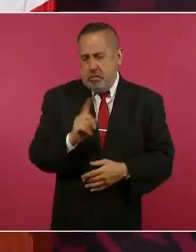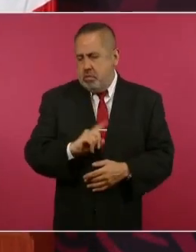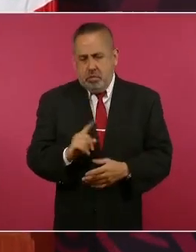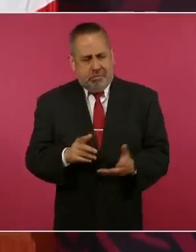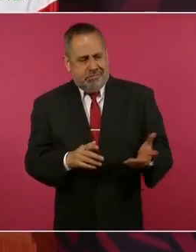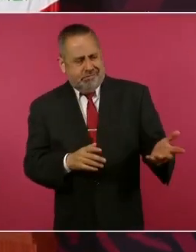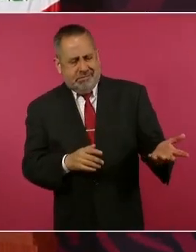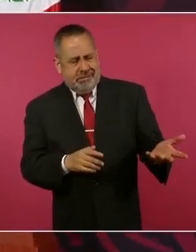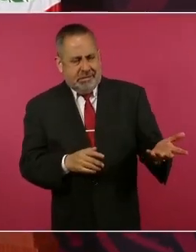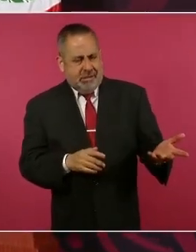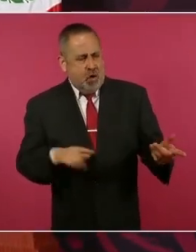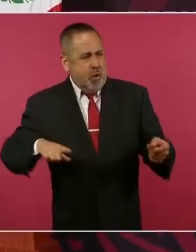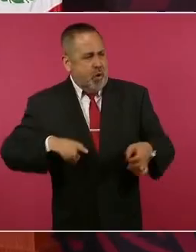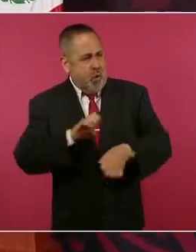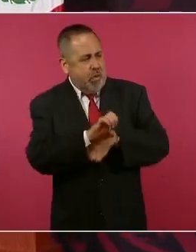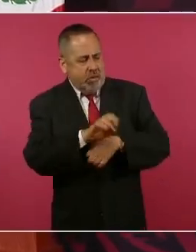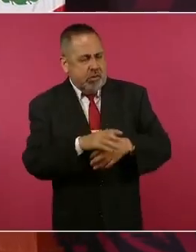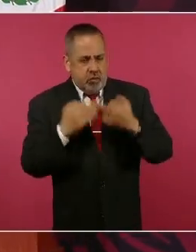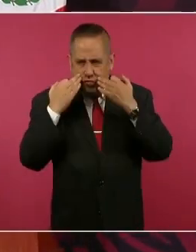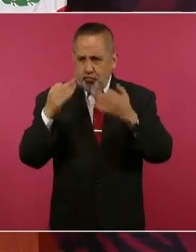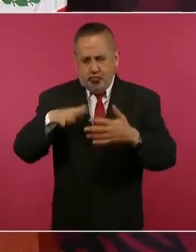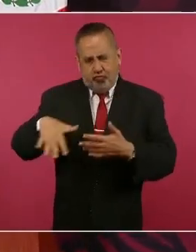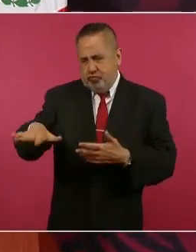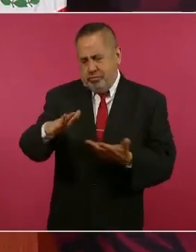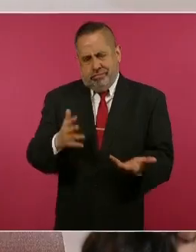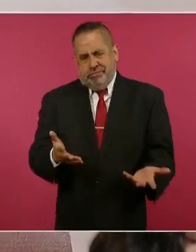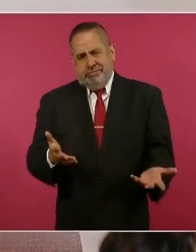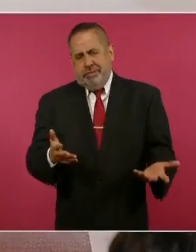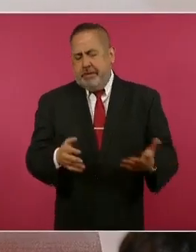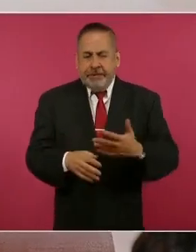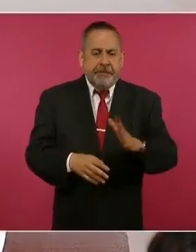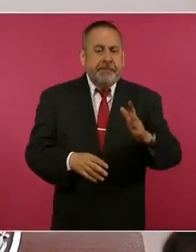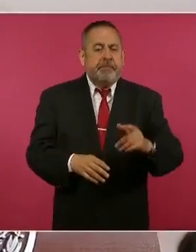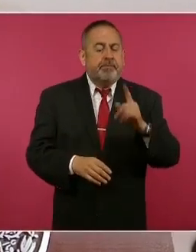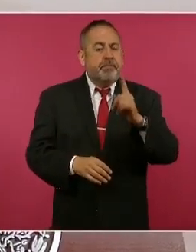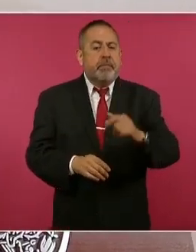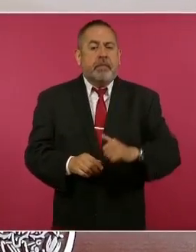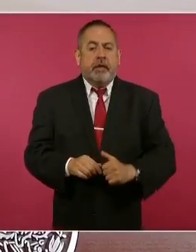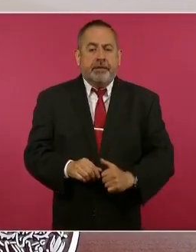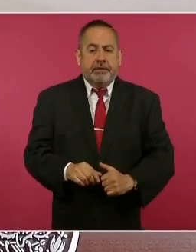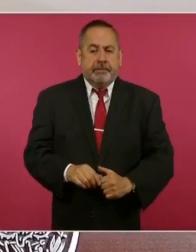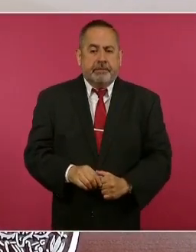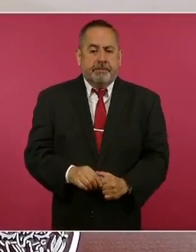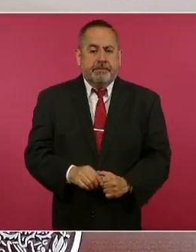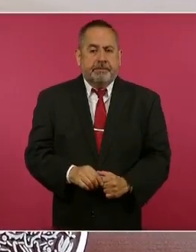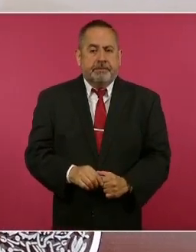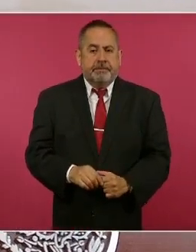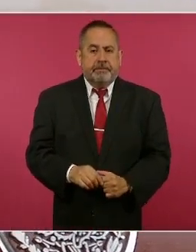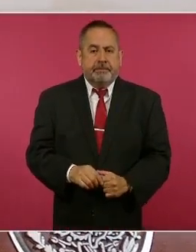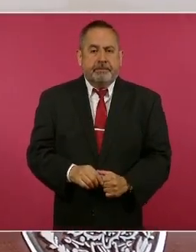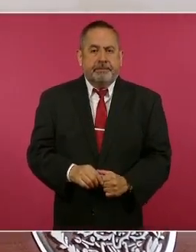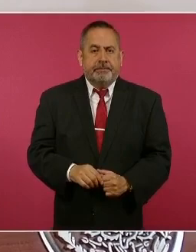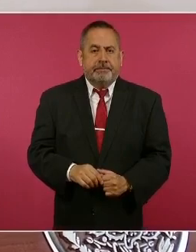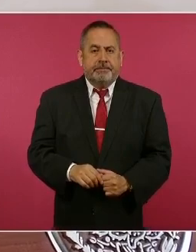Eso se puede constatar, independientemente de